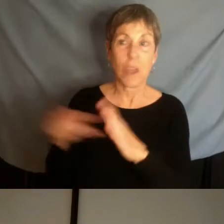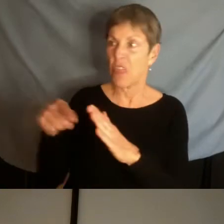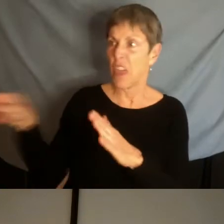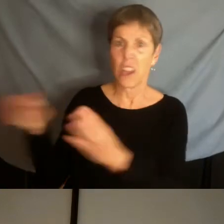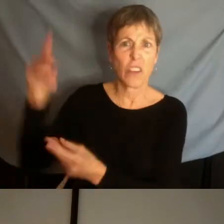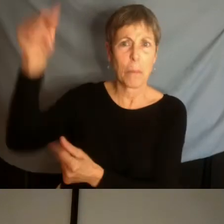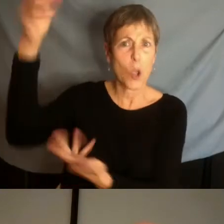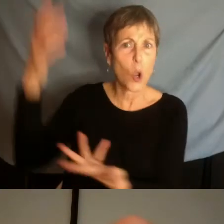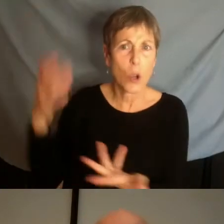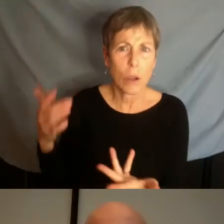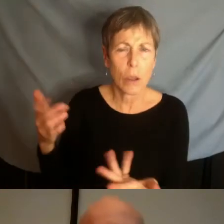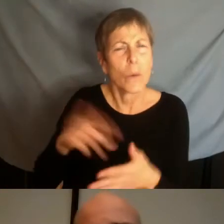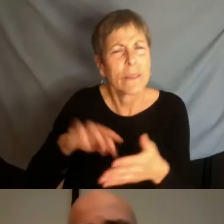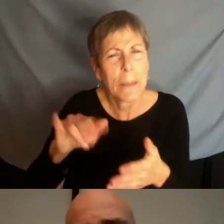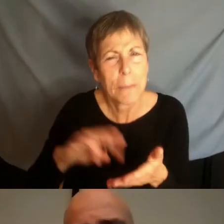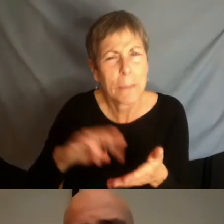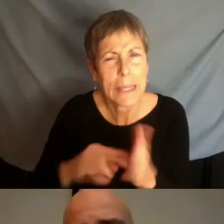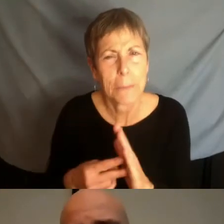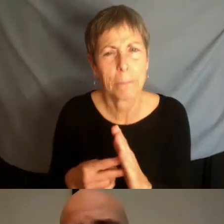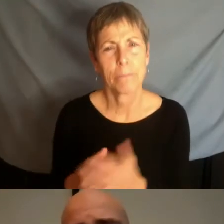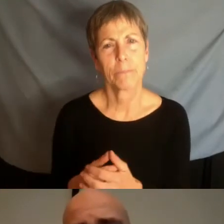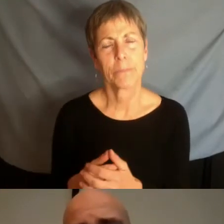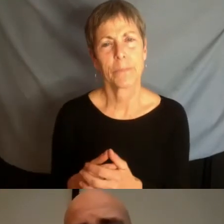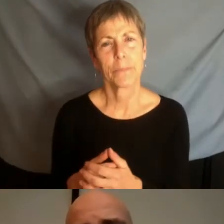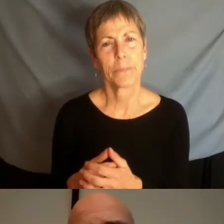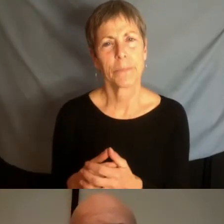ciudadanos sean ilegibles. ¿Y qué quiere decir eso?